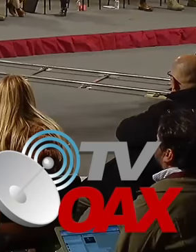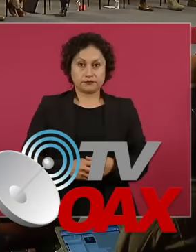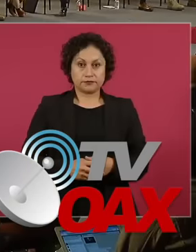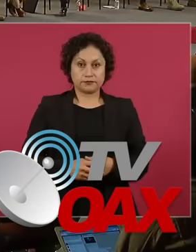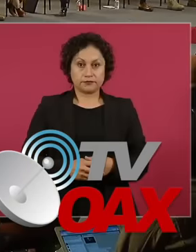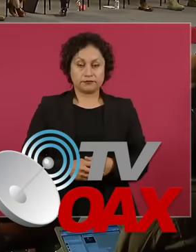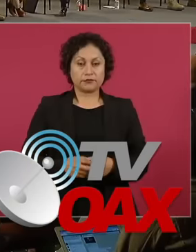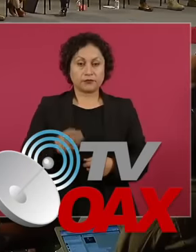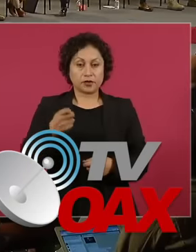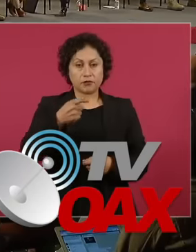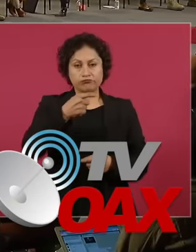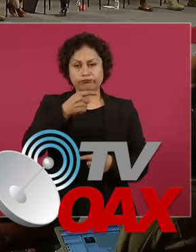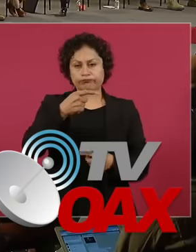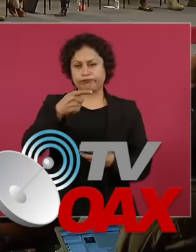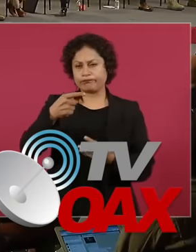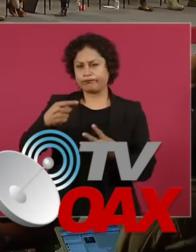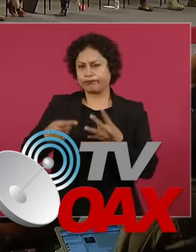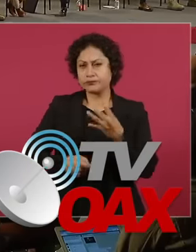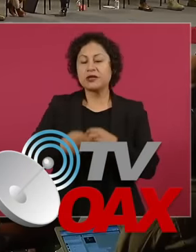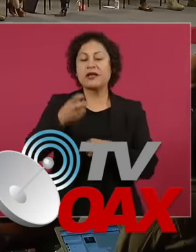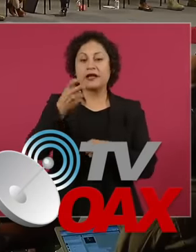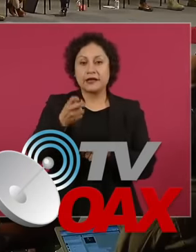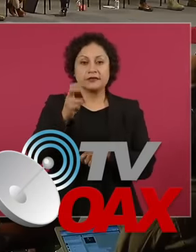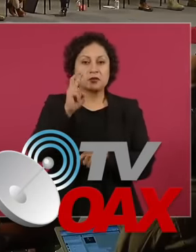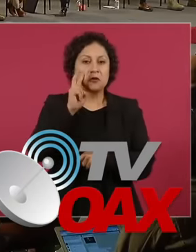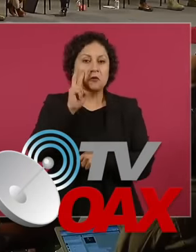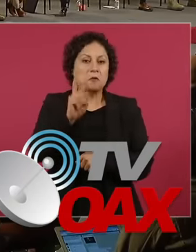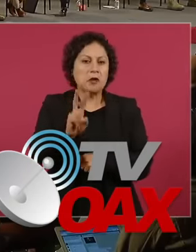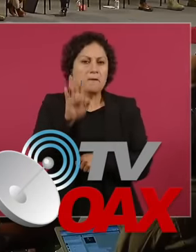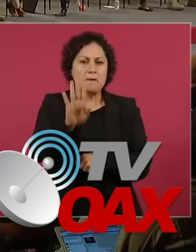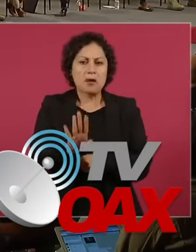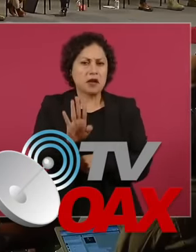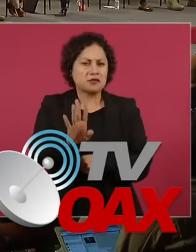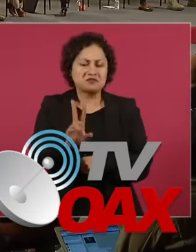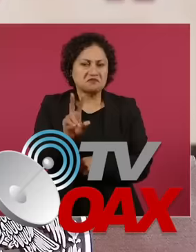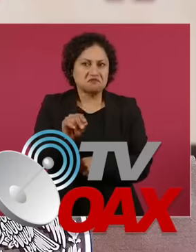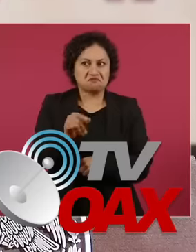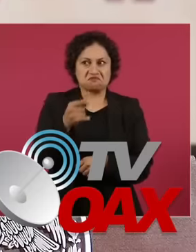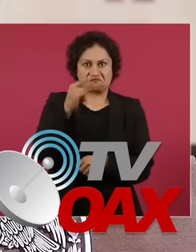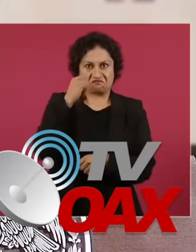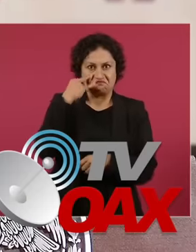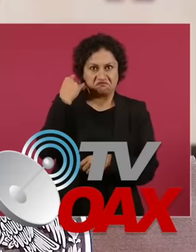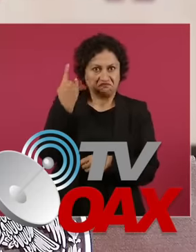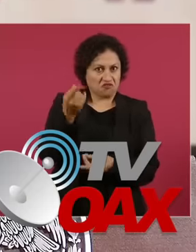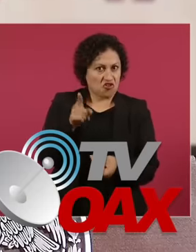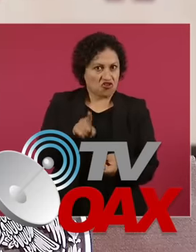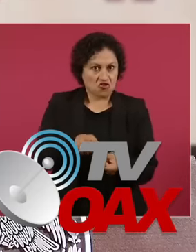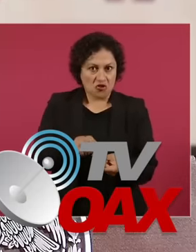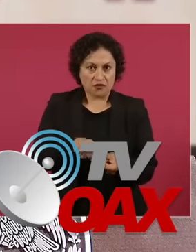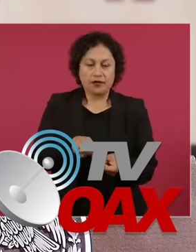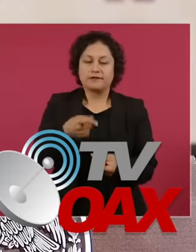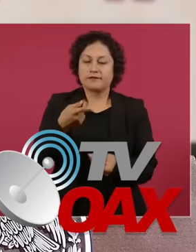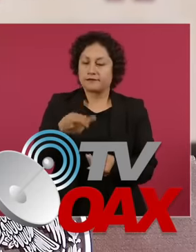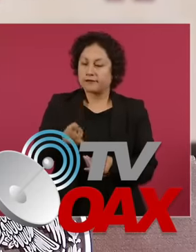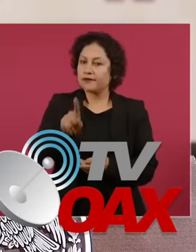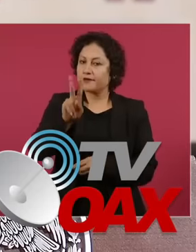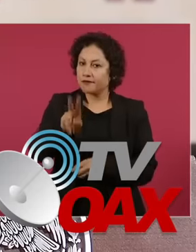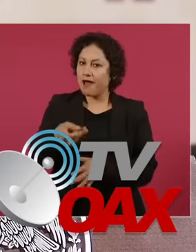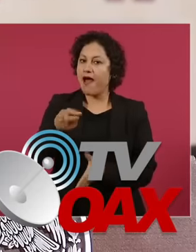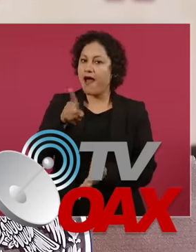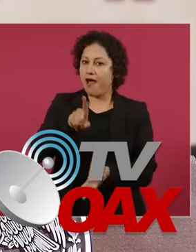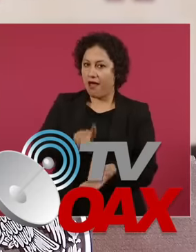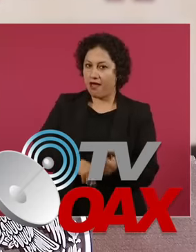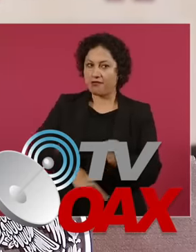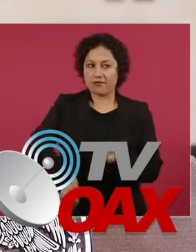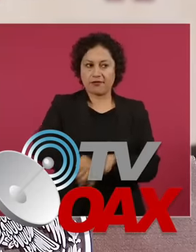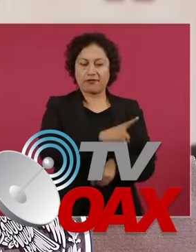muchas veces es el corazón lo que no vemos el cerebro lo que no se ve y lo que realmente permite que coordinemos no solamente esta gran alma